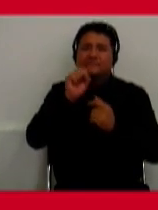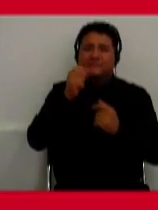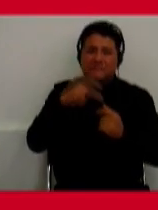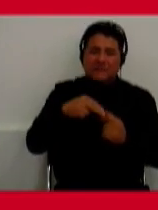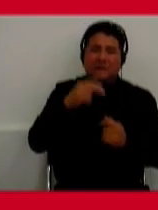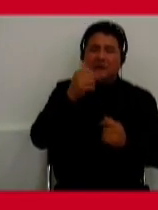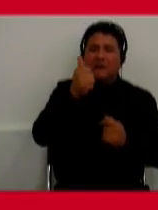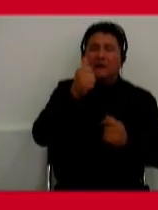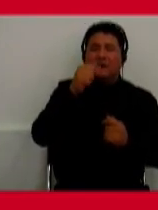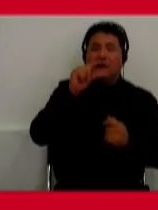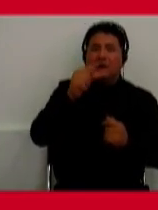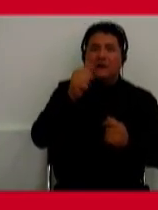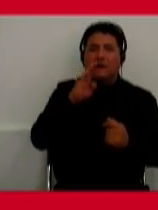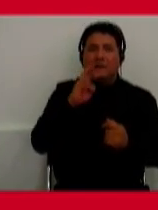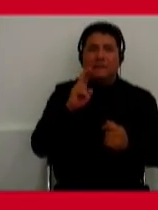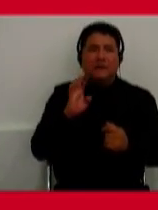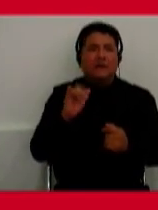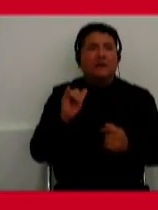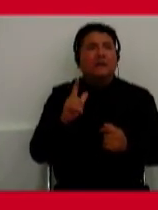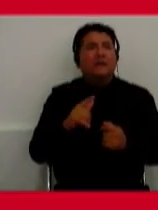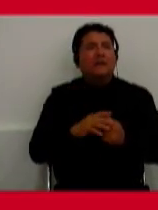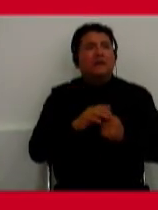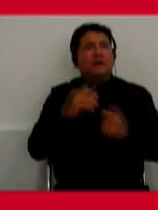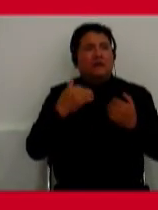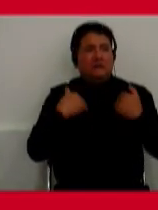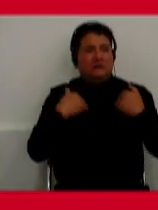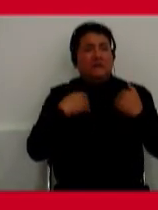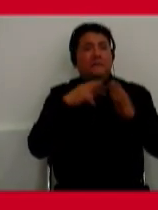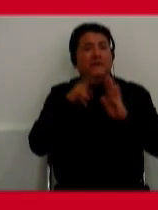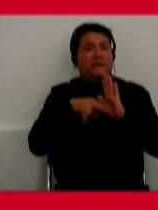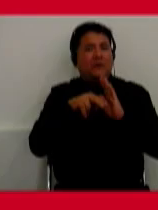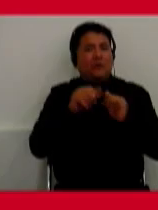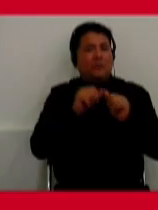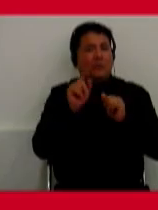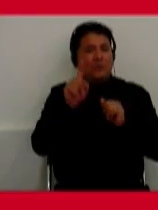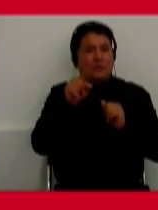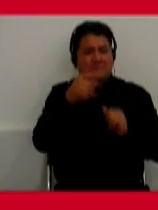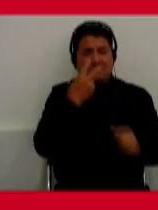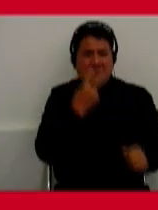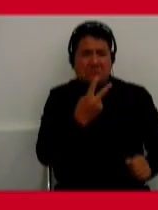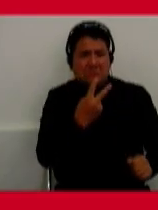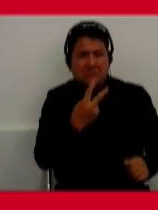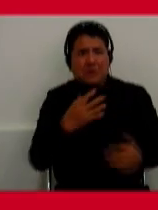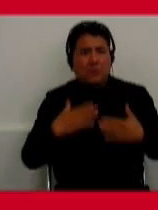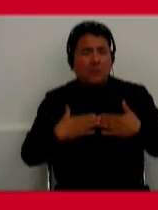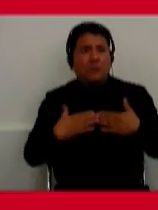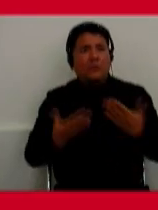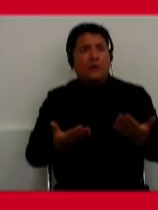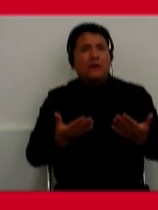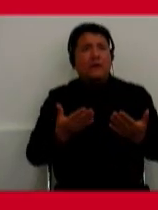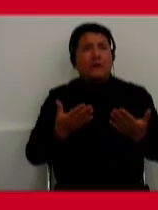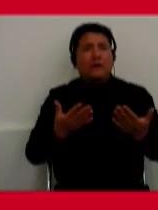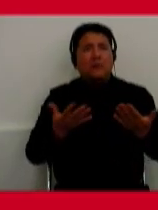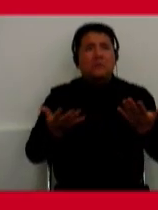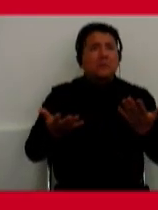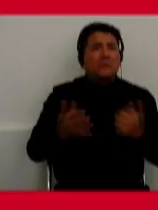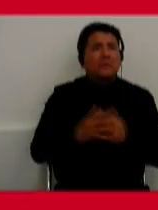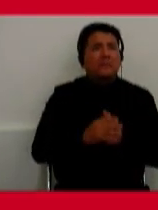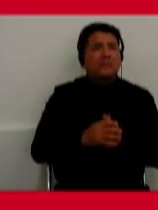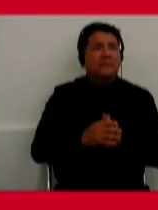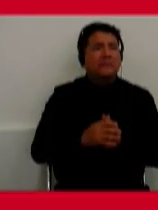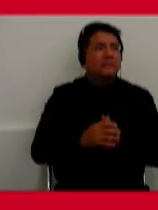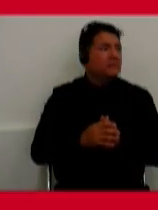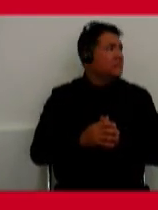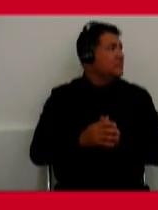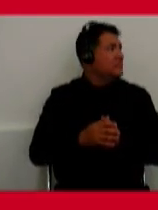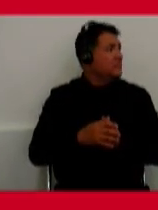ahí tenemos un video número 1, porfa, lo podremos poner, para poder ver la bondad de cuán exquisito puede ser este